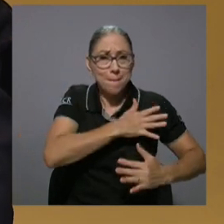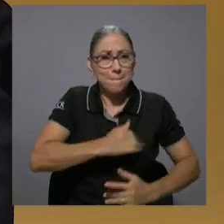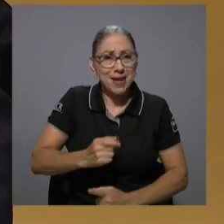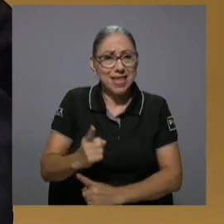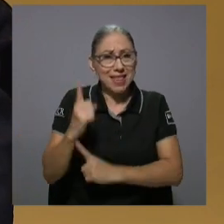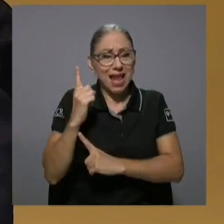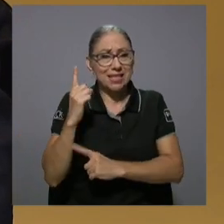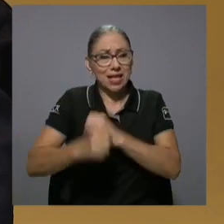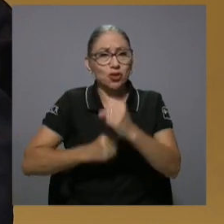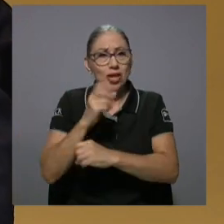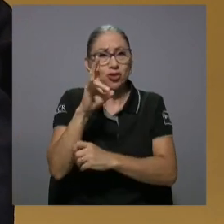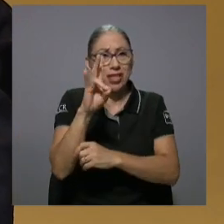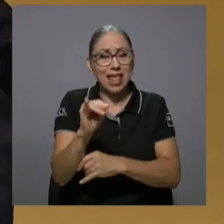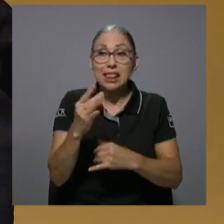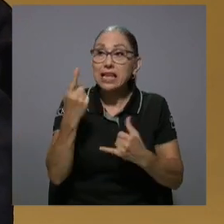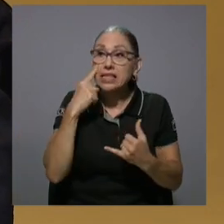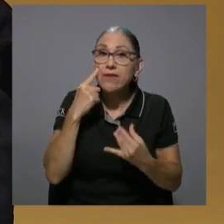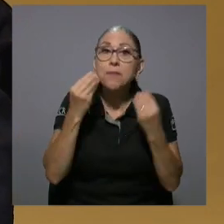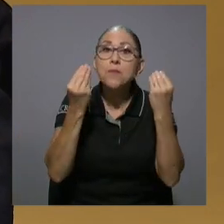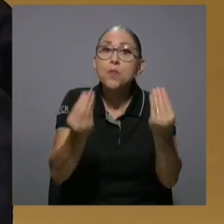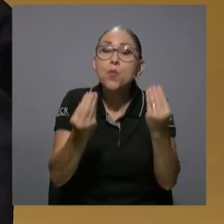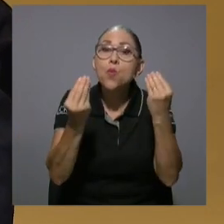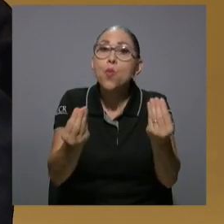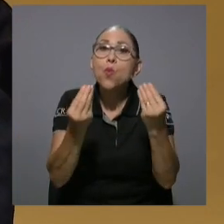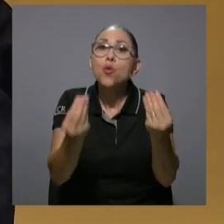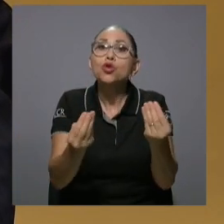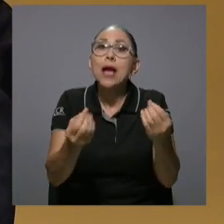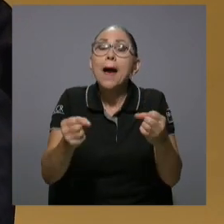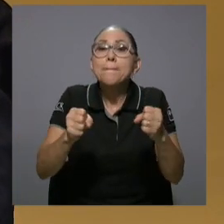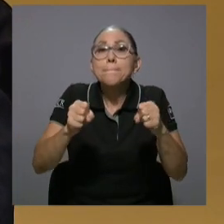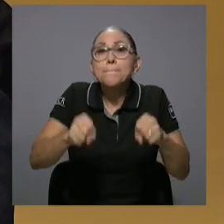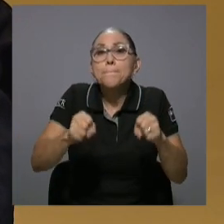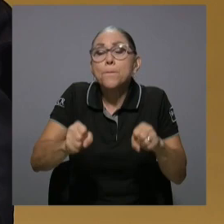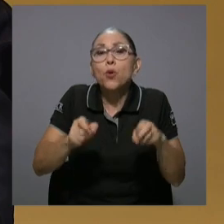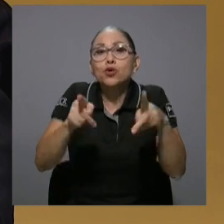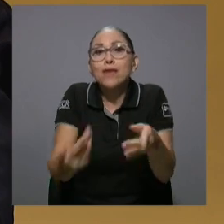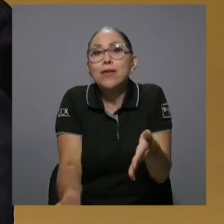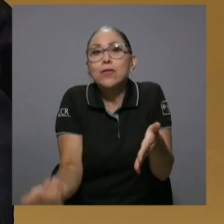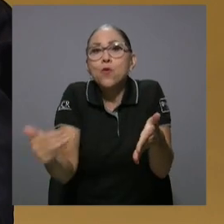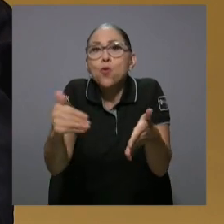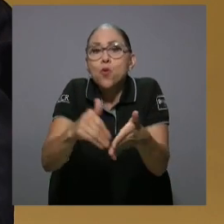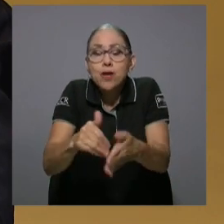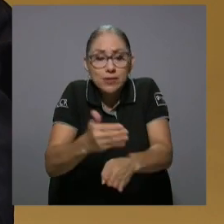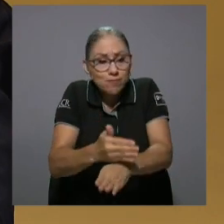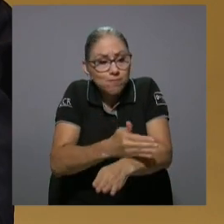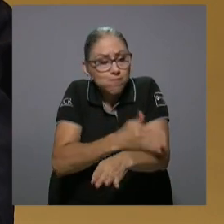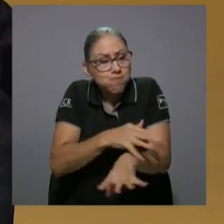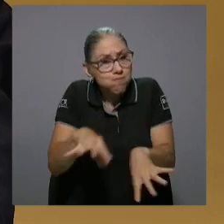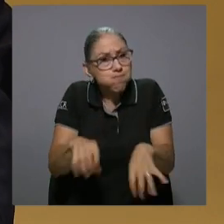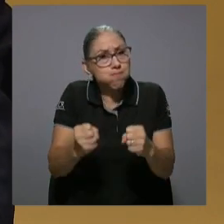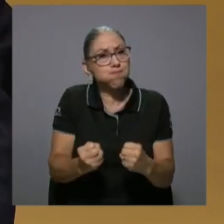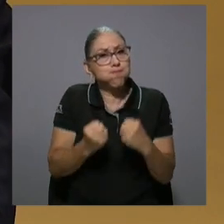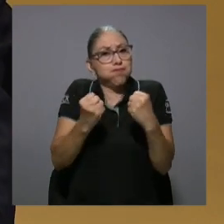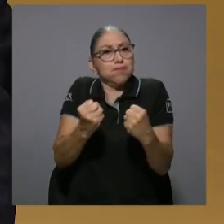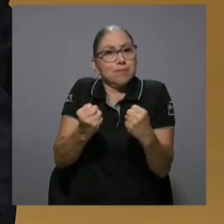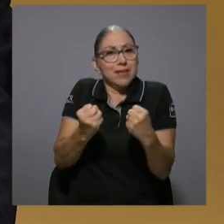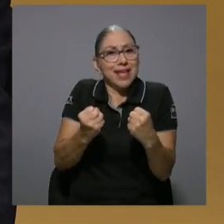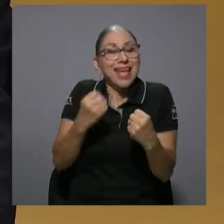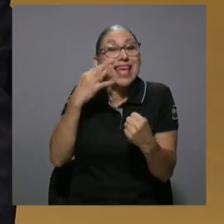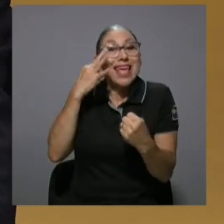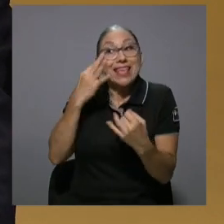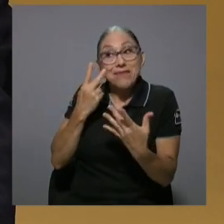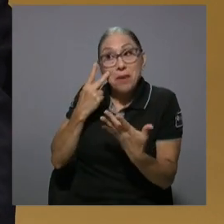Y yo creo que eso hay que rescatarlo, porque incluso un régimen como el de Maduro, para legitimarse, acude